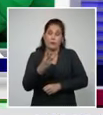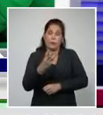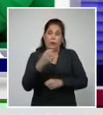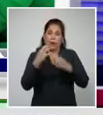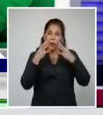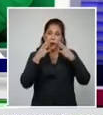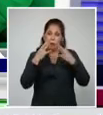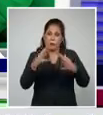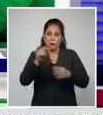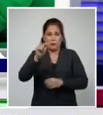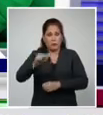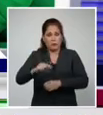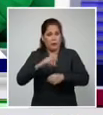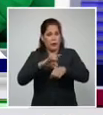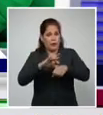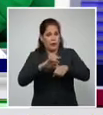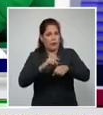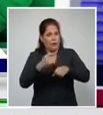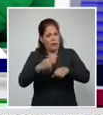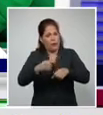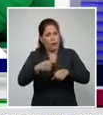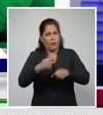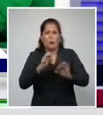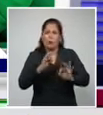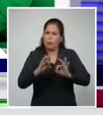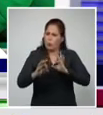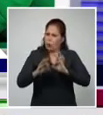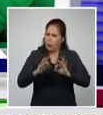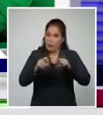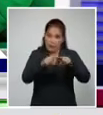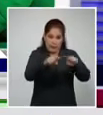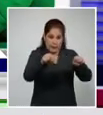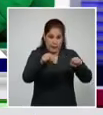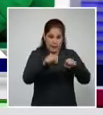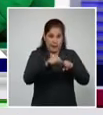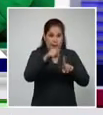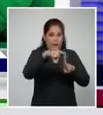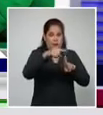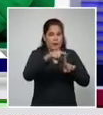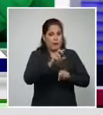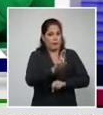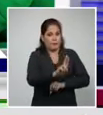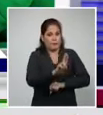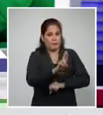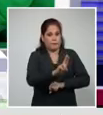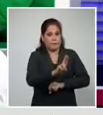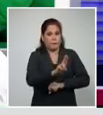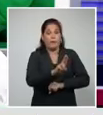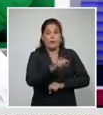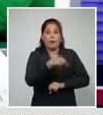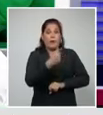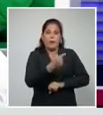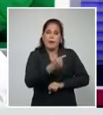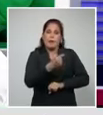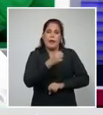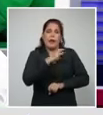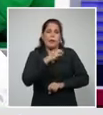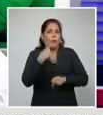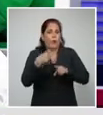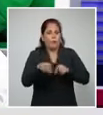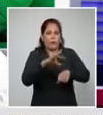de personas que pasan por una sala de terapia intensiva, que muchas veces quedan con algunas